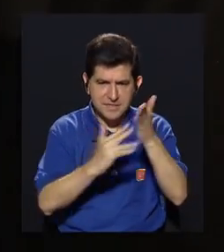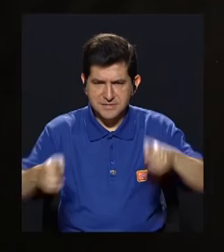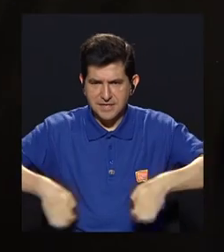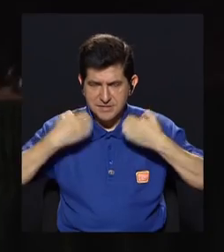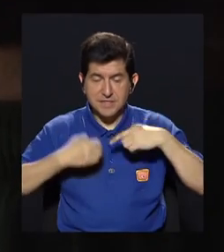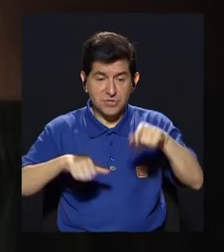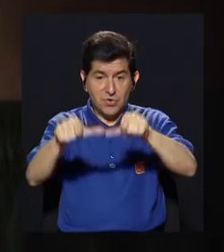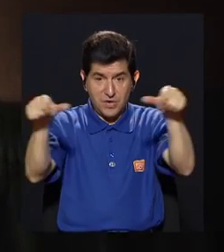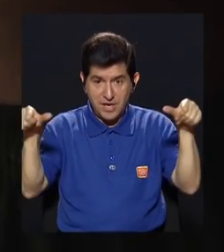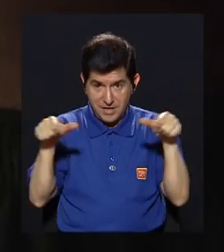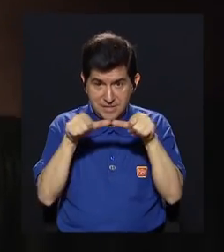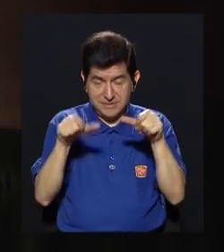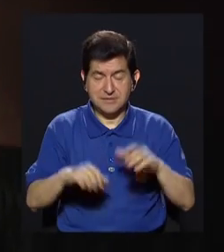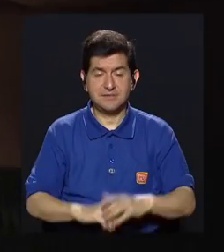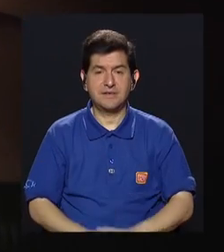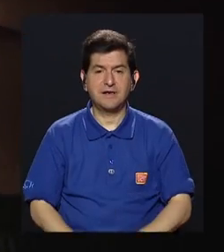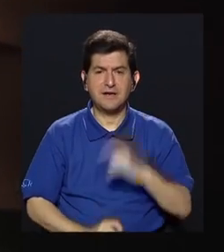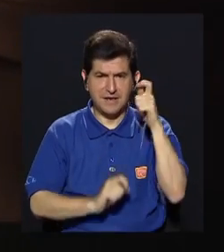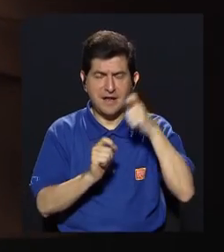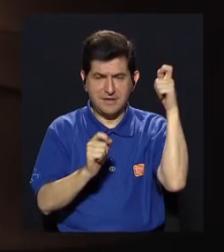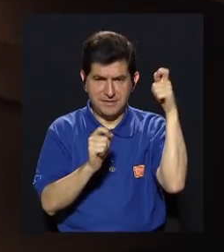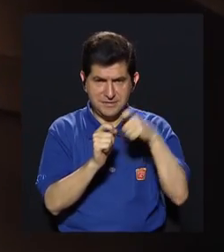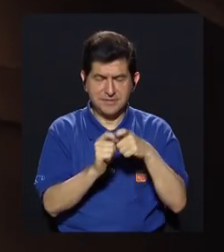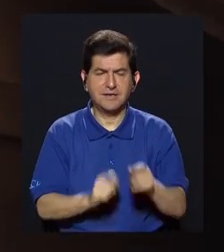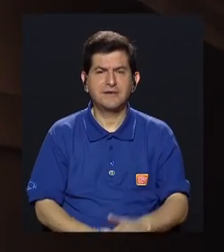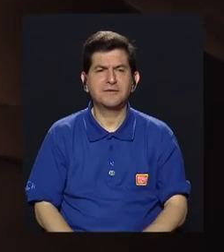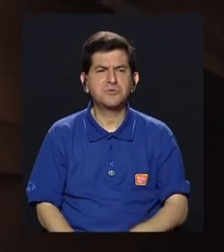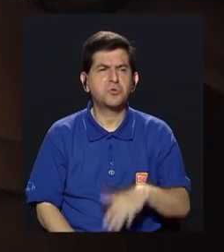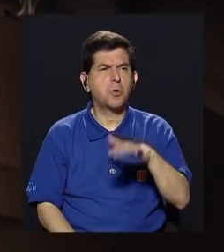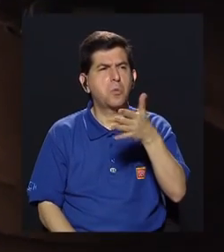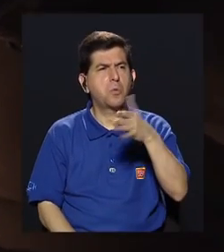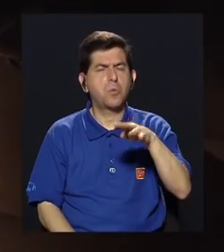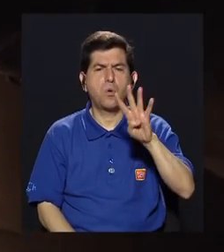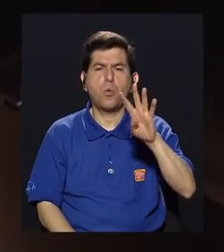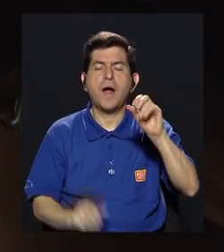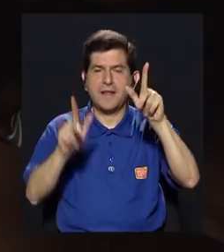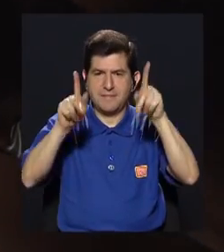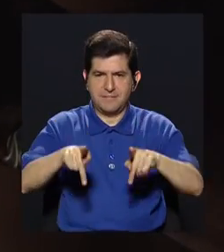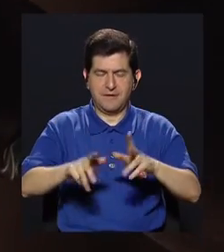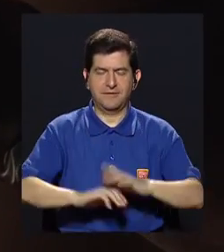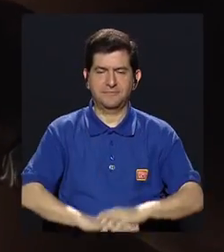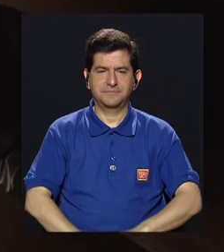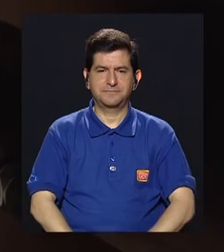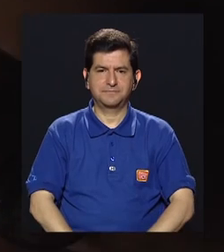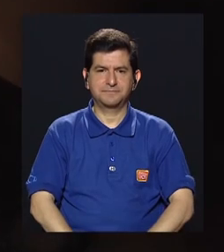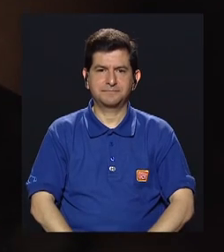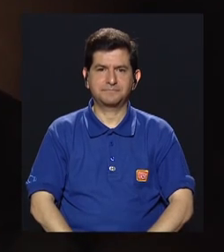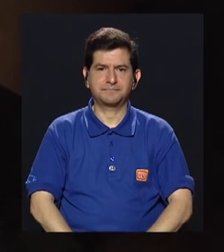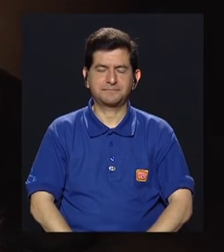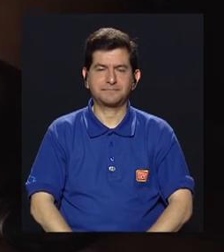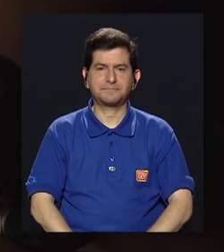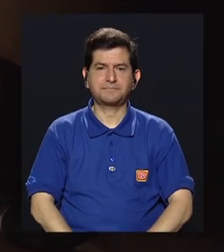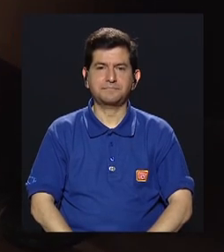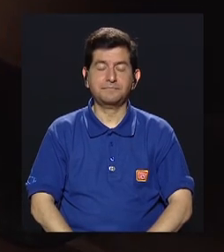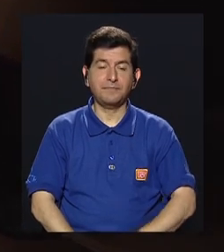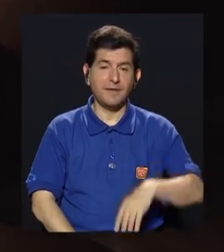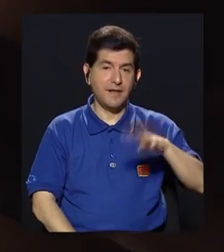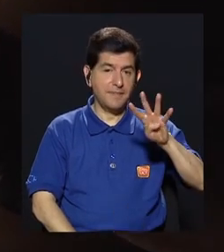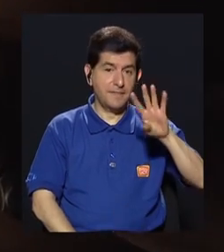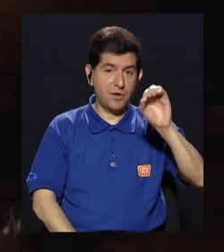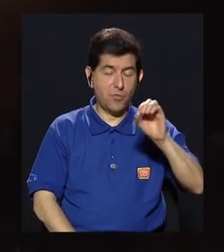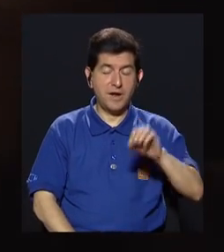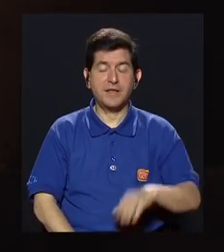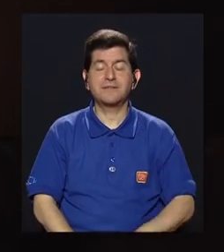sección en ese sector de carácter en ese momento habían más o menos 40 personas y eso es